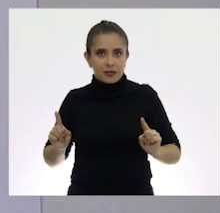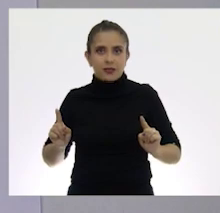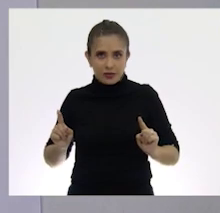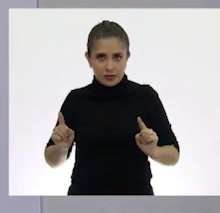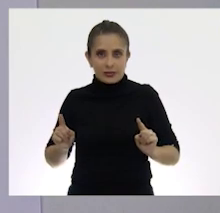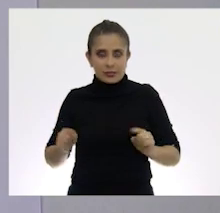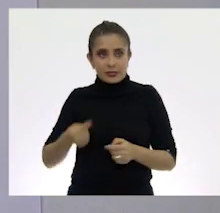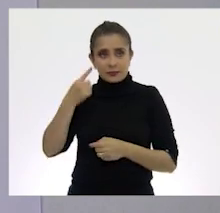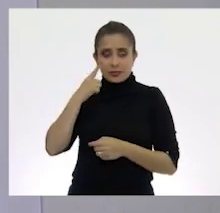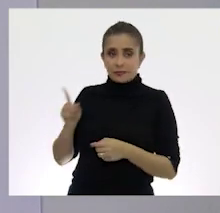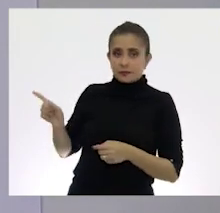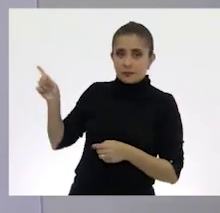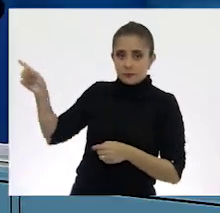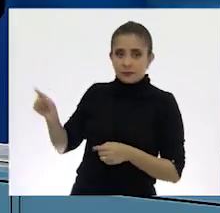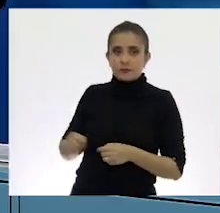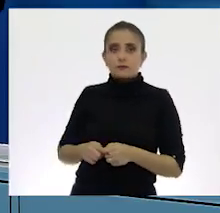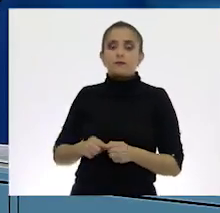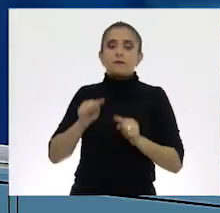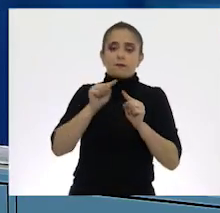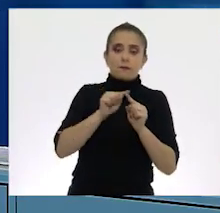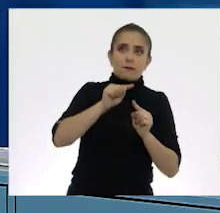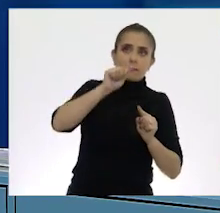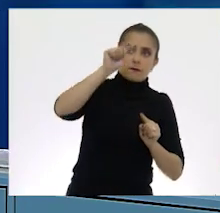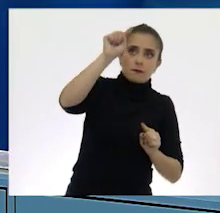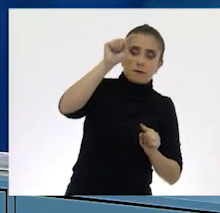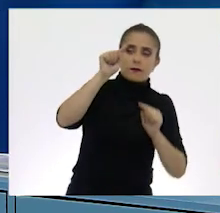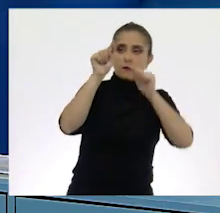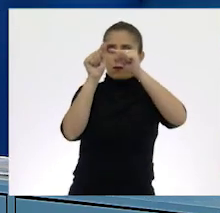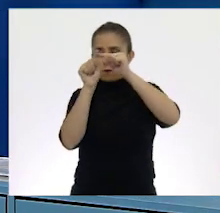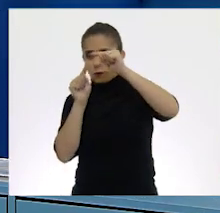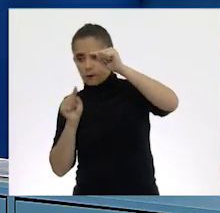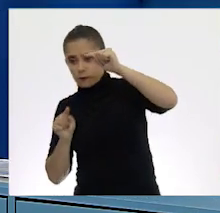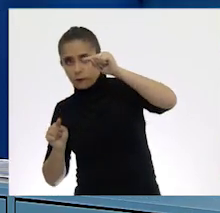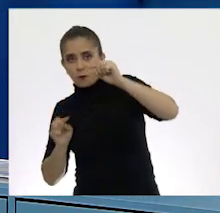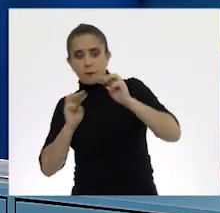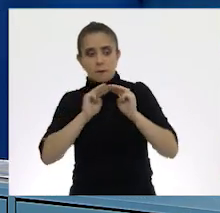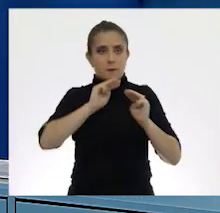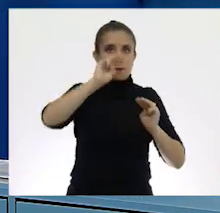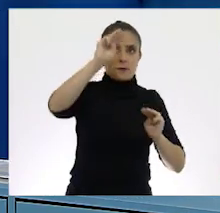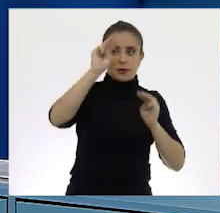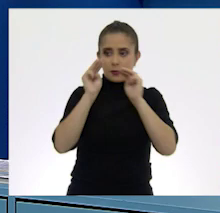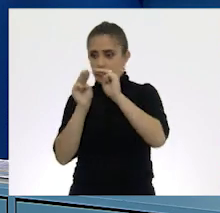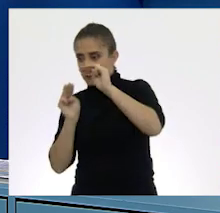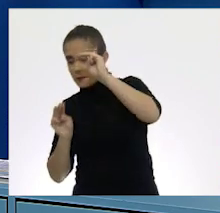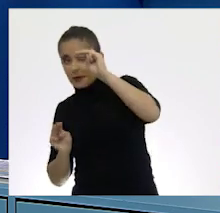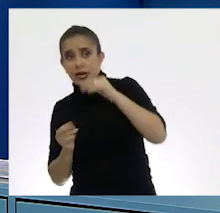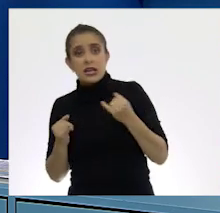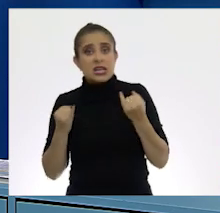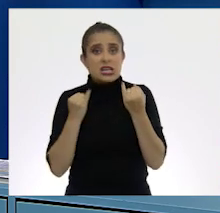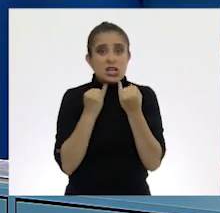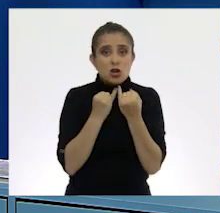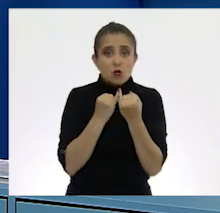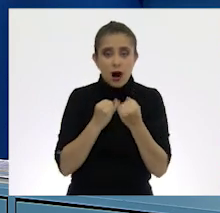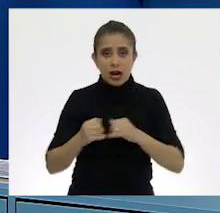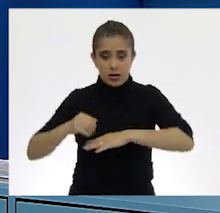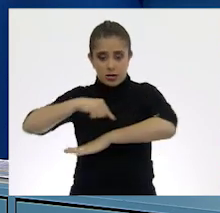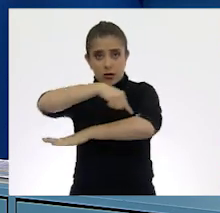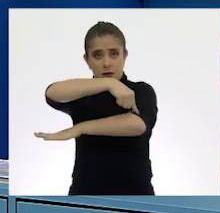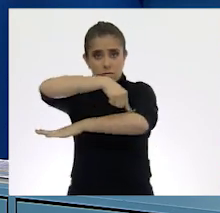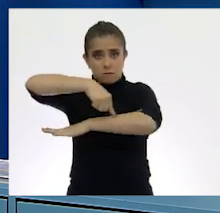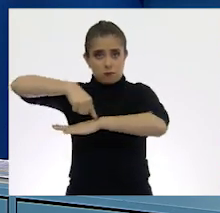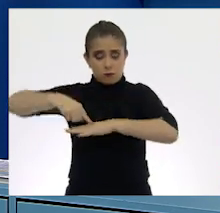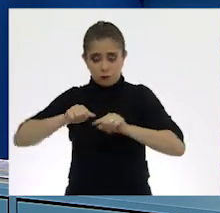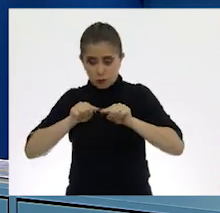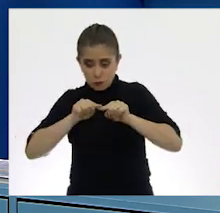Los que vemos, pues llamémoslos más largos, tendrían que ser los triángulos que miden lo mismo y el que es la base es más corto.